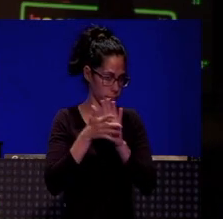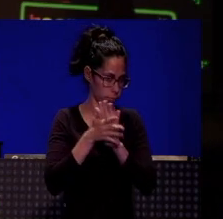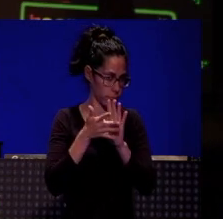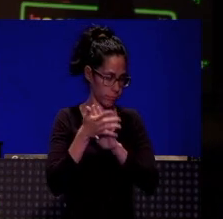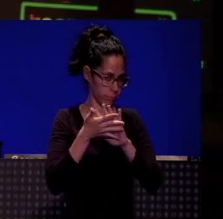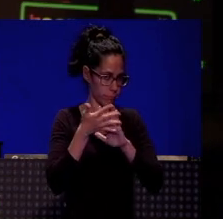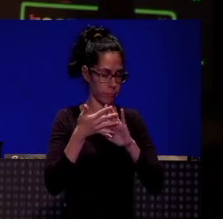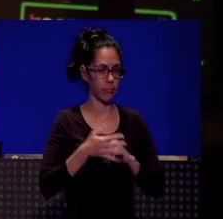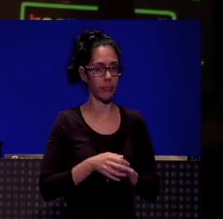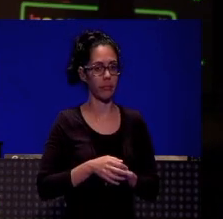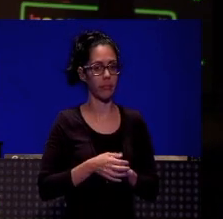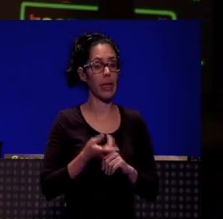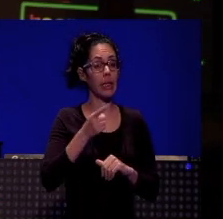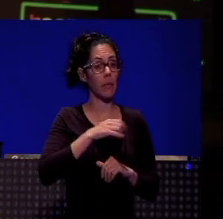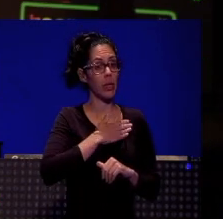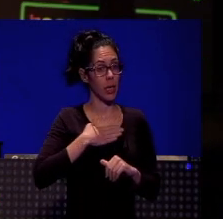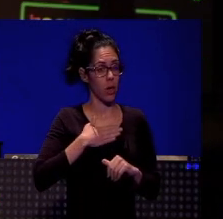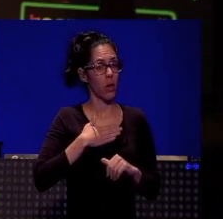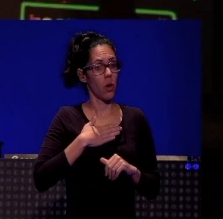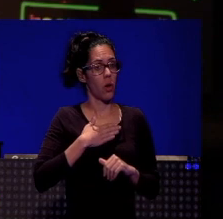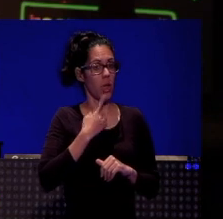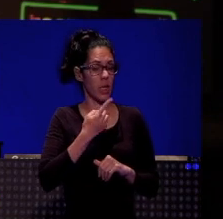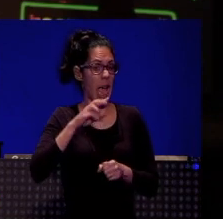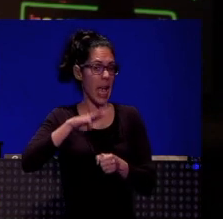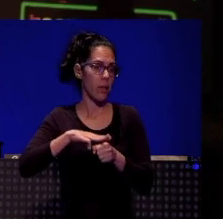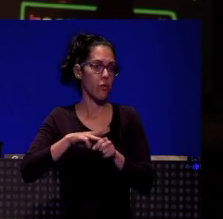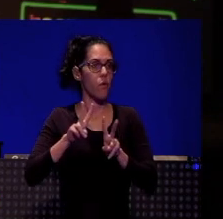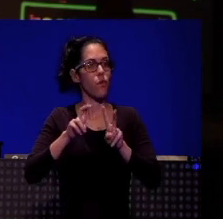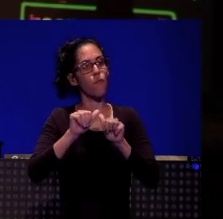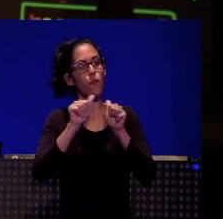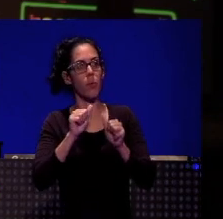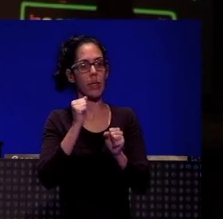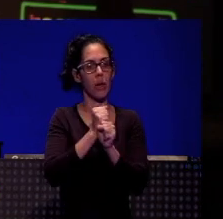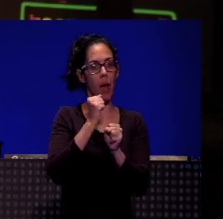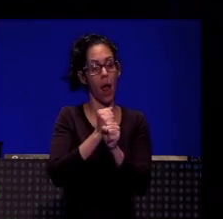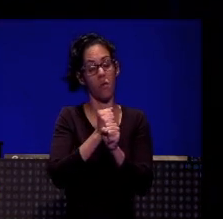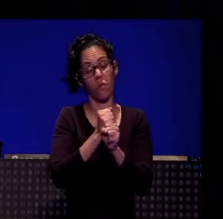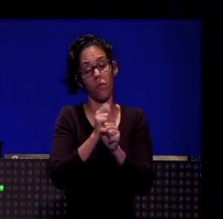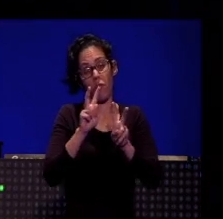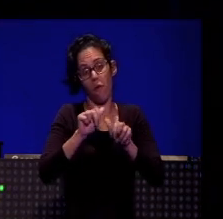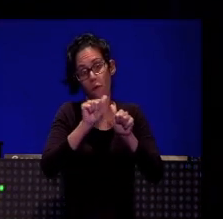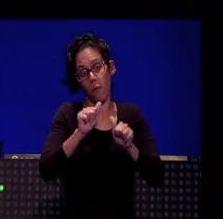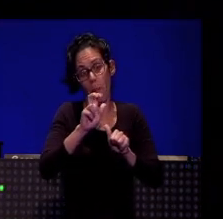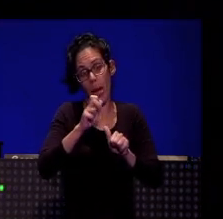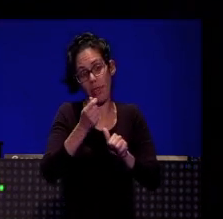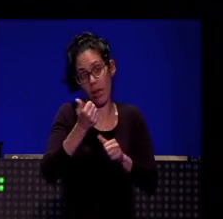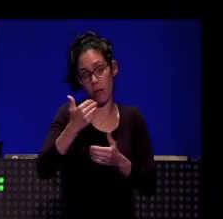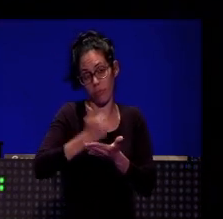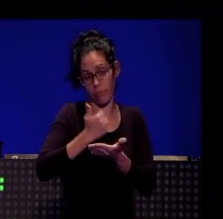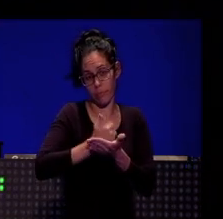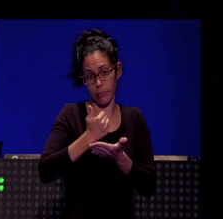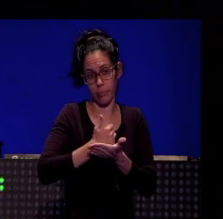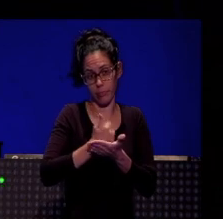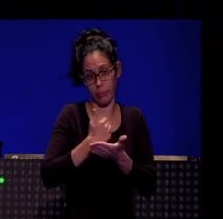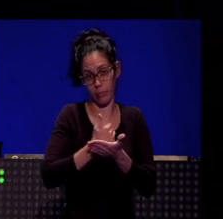también quiero comentar que para mí es una nueva forma de trabajar una nueva forma de ingresar dinero a través de